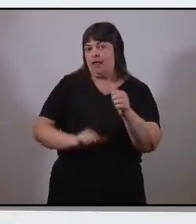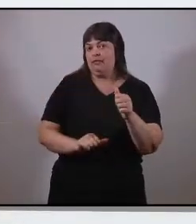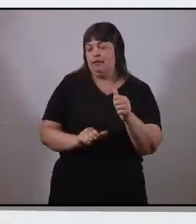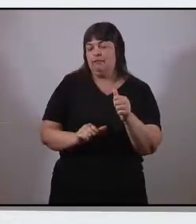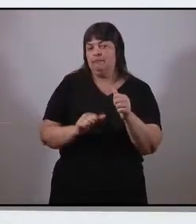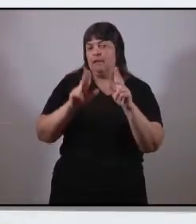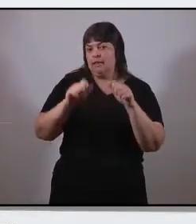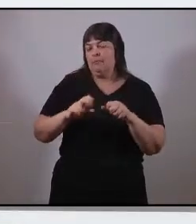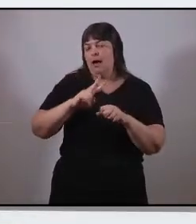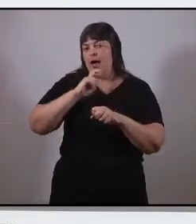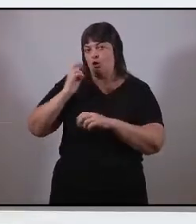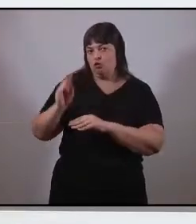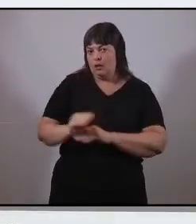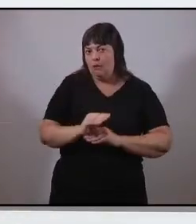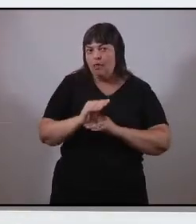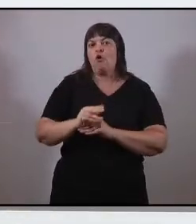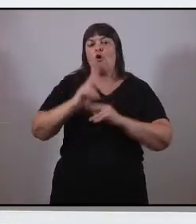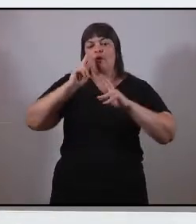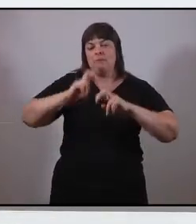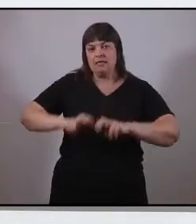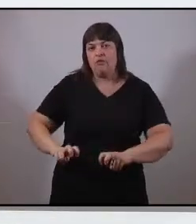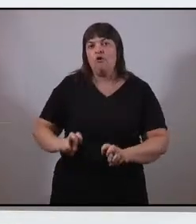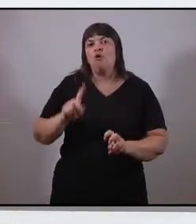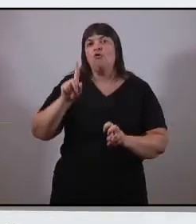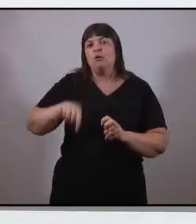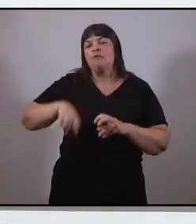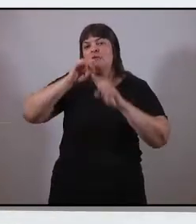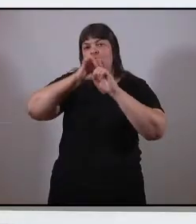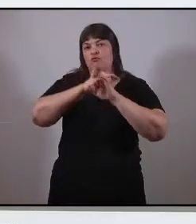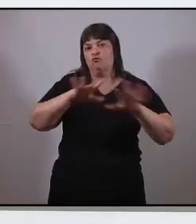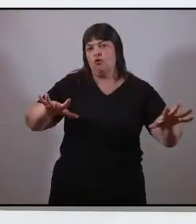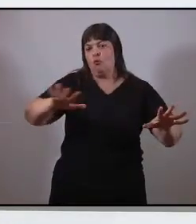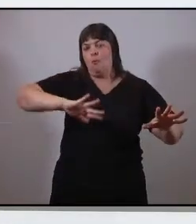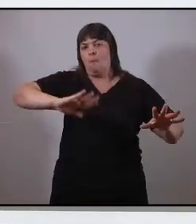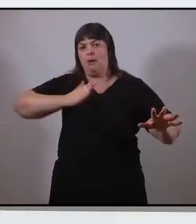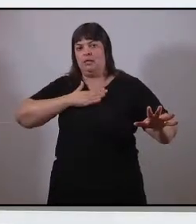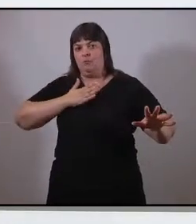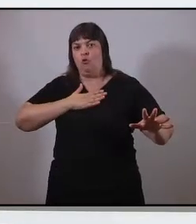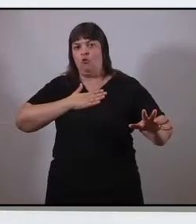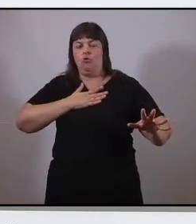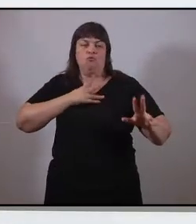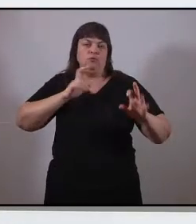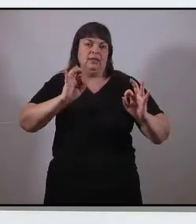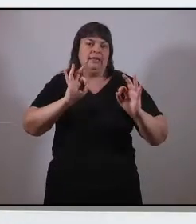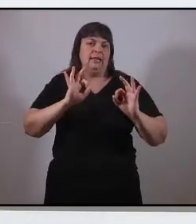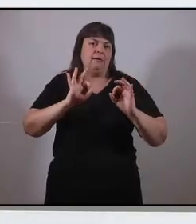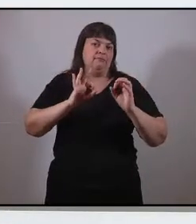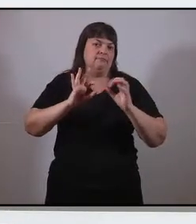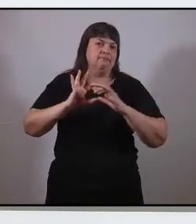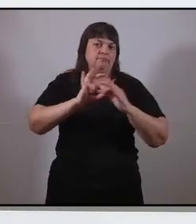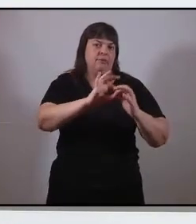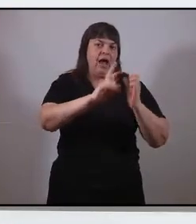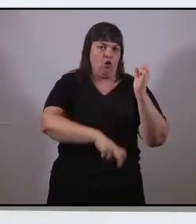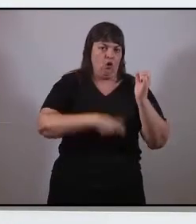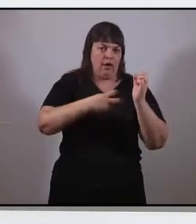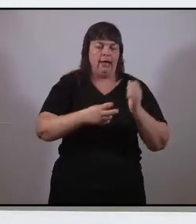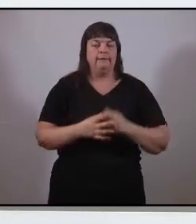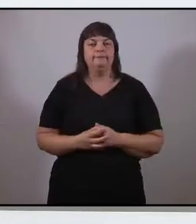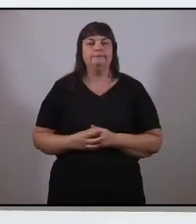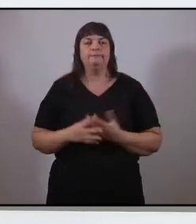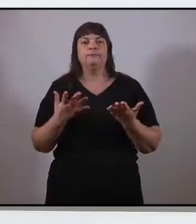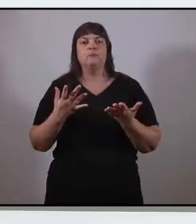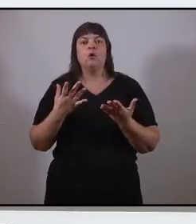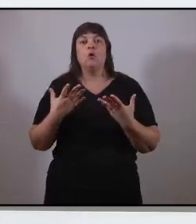de conservación, de investigación y de difusión del patrimonio arqueológico. La Junta destina